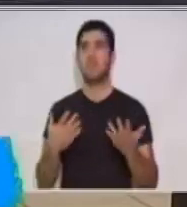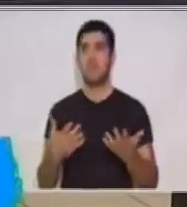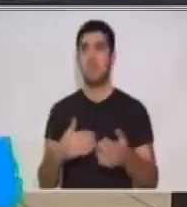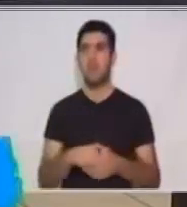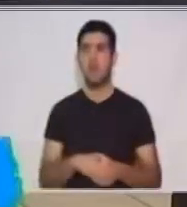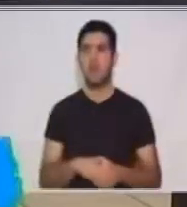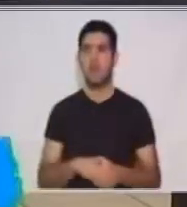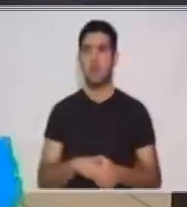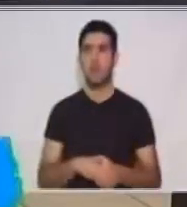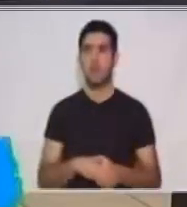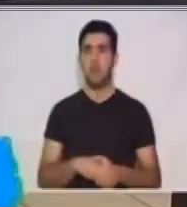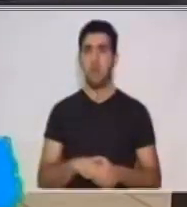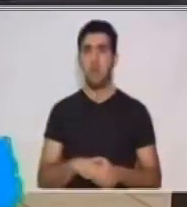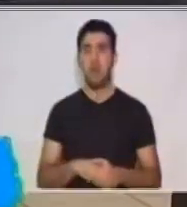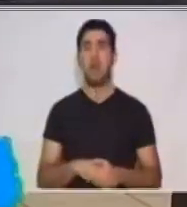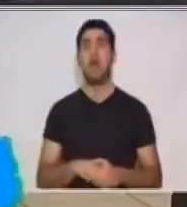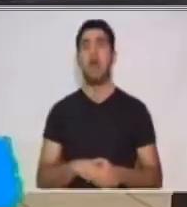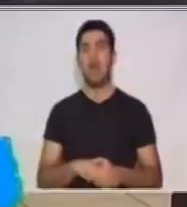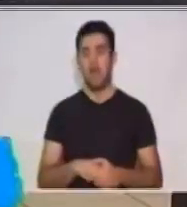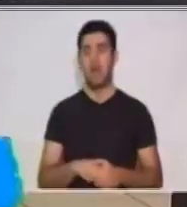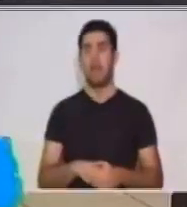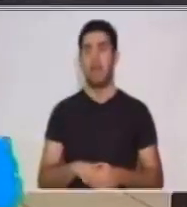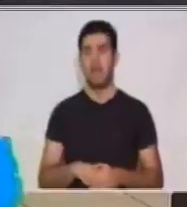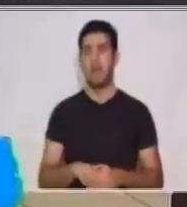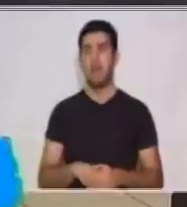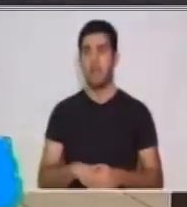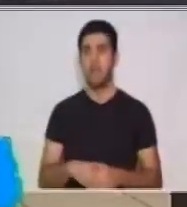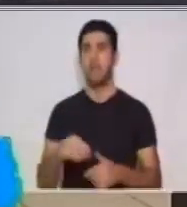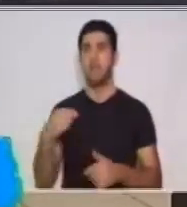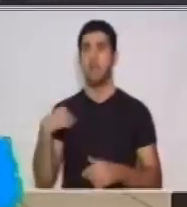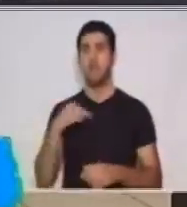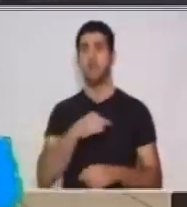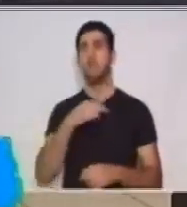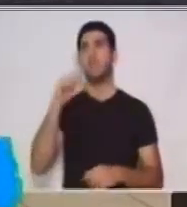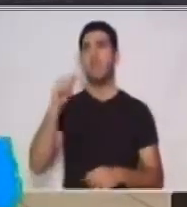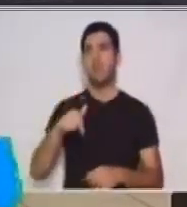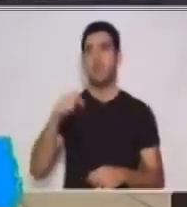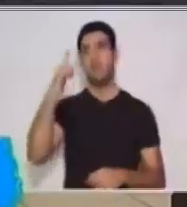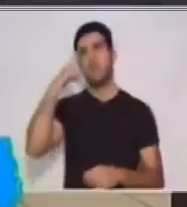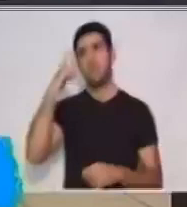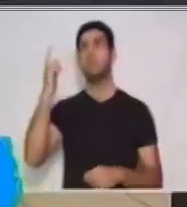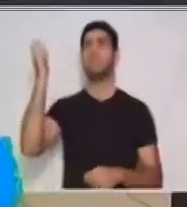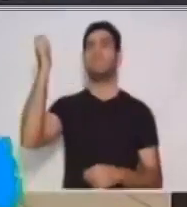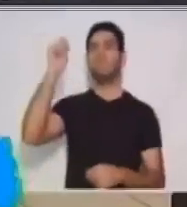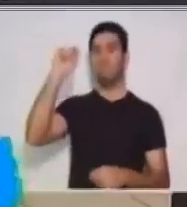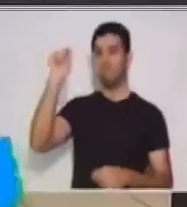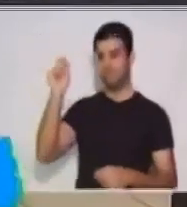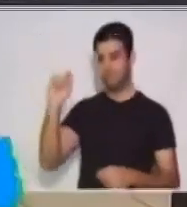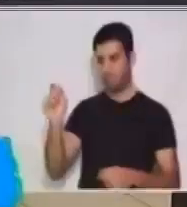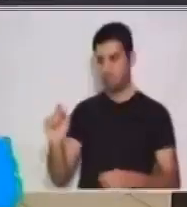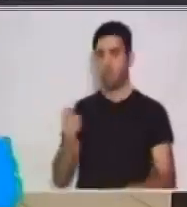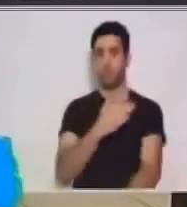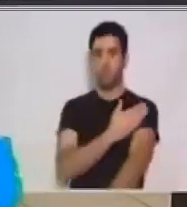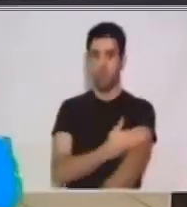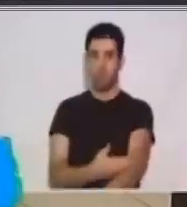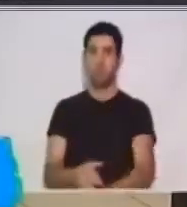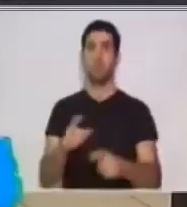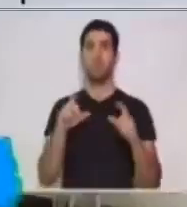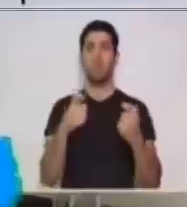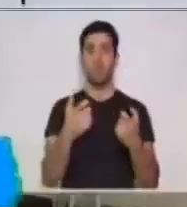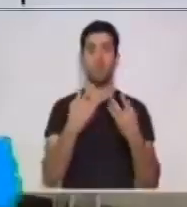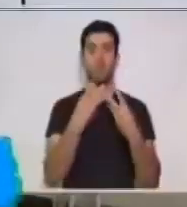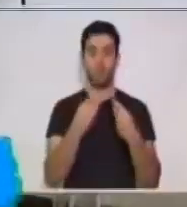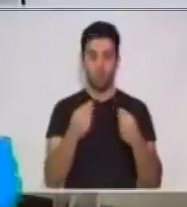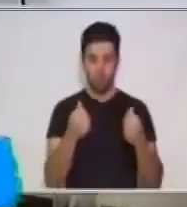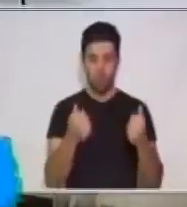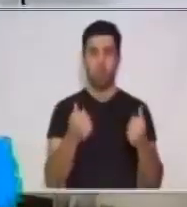100 es a 200, que el 100% es a 200, entonces vamos a continuar con la solución de